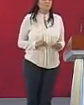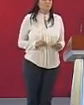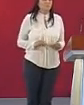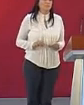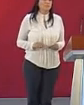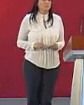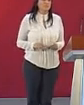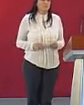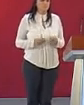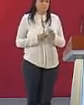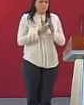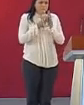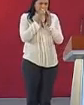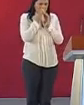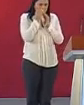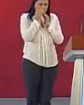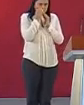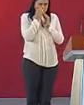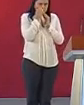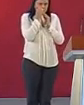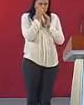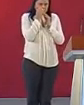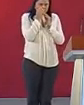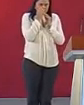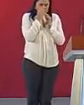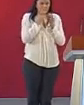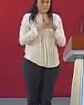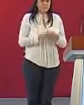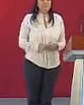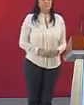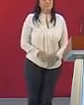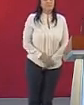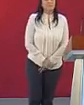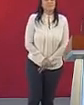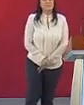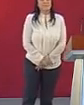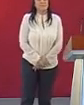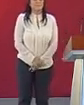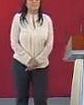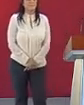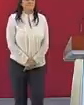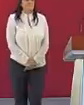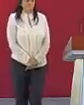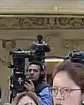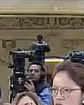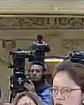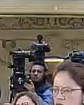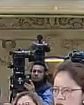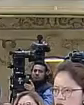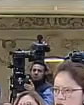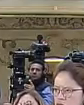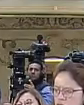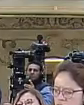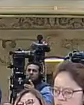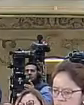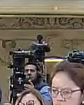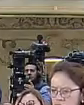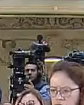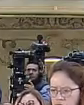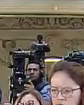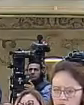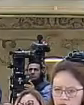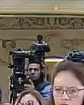Exactamente, si nos pueden detallar en qué va a consistir el cambio. Buenos días, Noemí Gutiérrez de Efecto